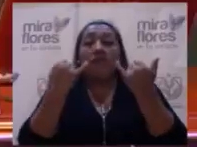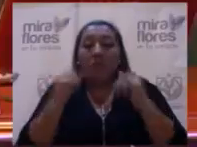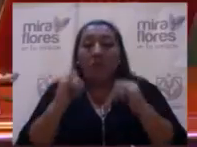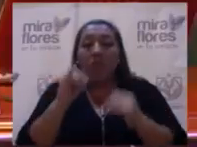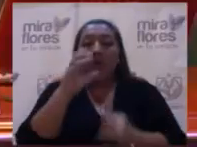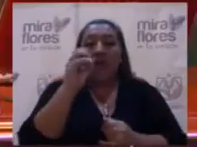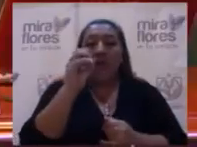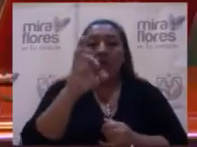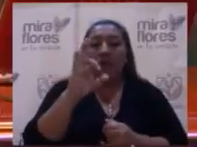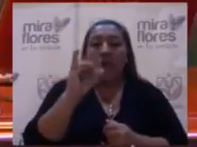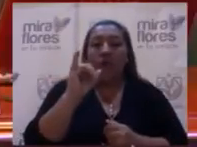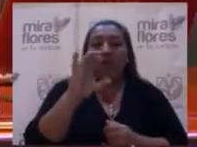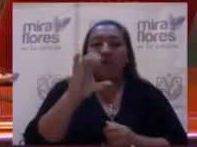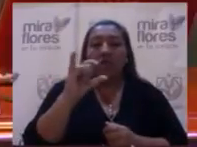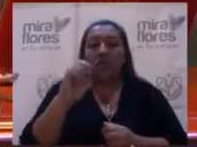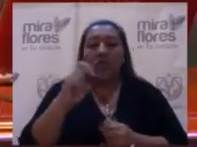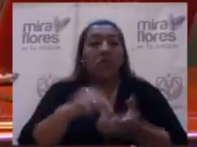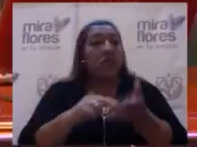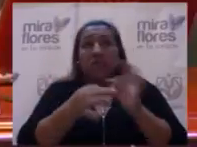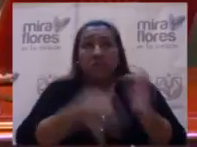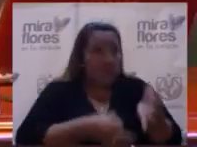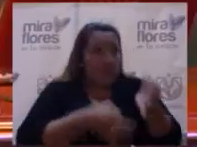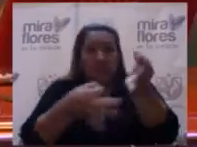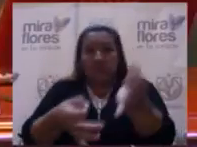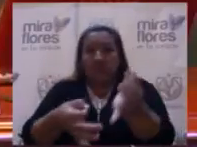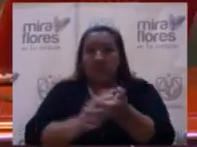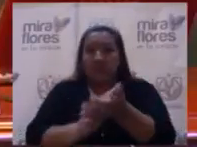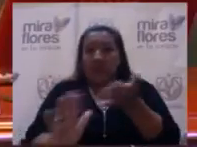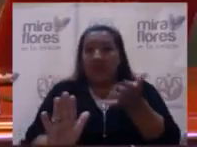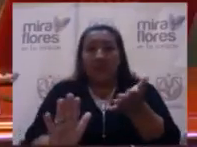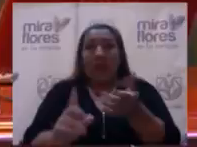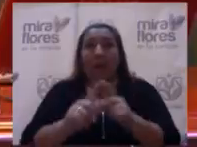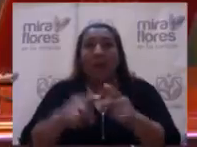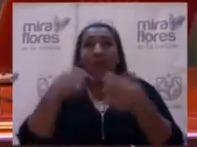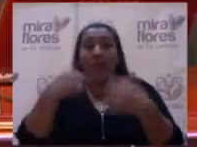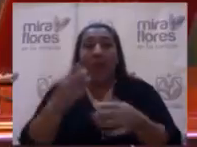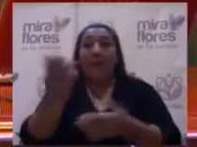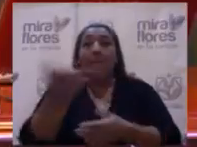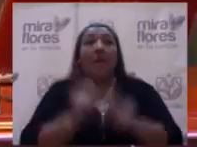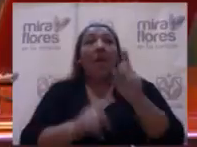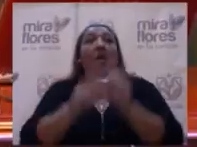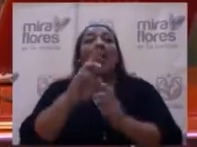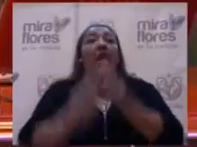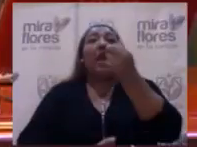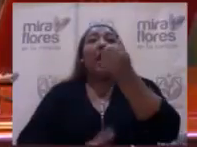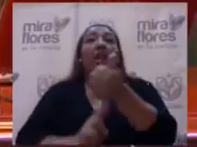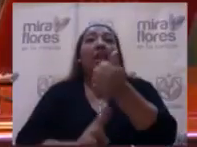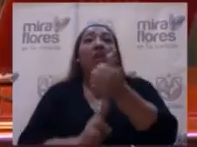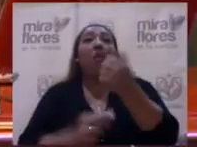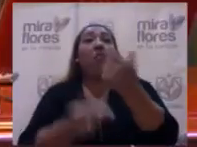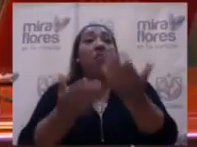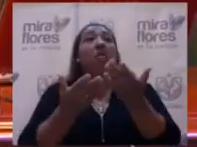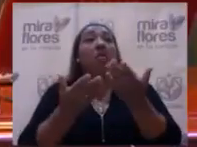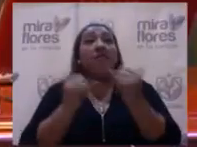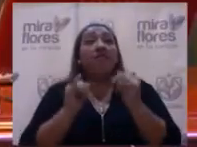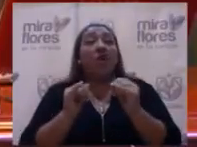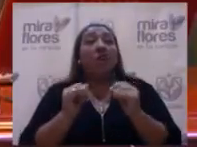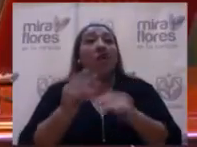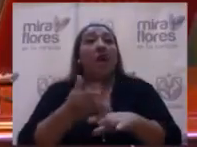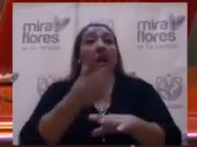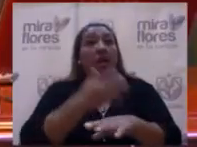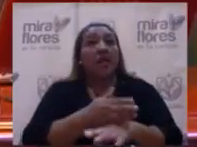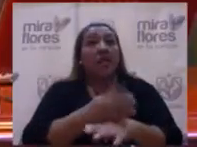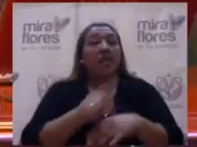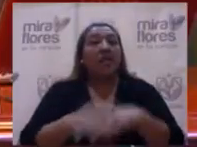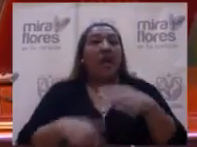oficio son como los que se han presentado el día de hoy. Pero nunca se ha impedido que algún regidor pueda pedir un informe acerca de